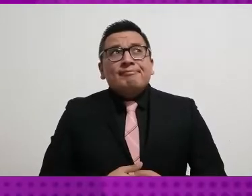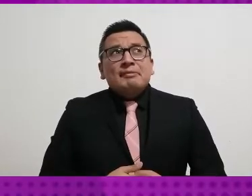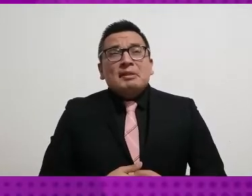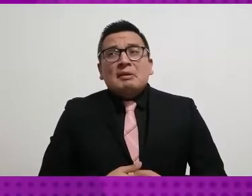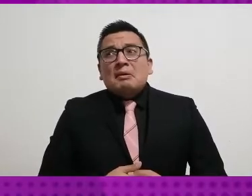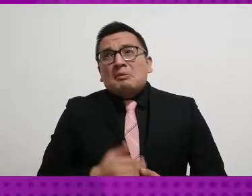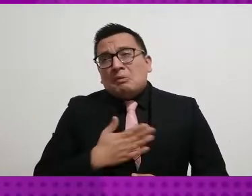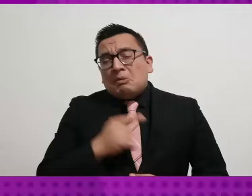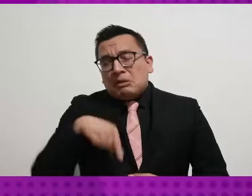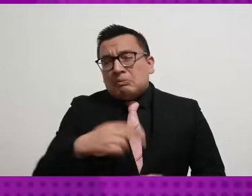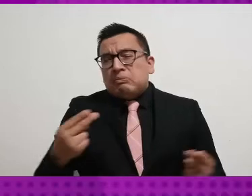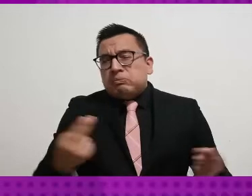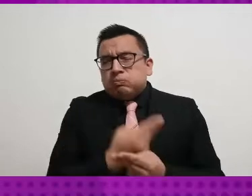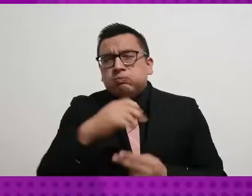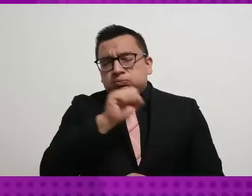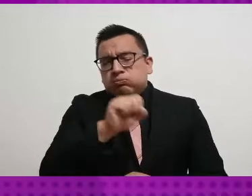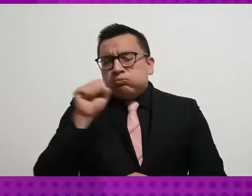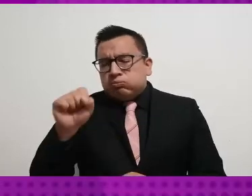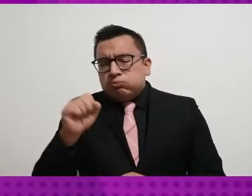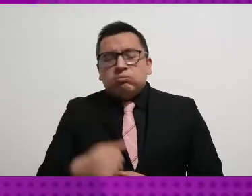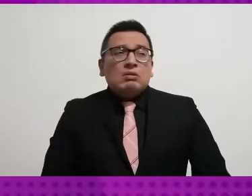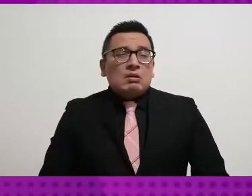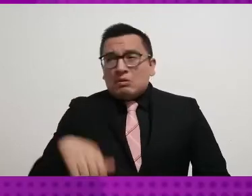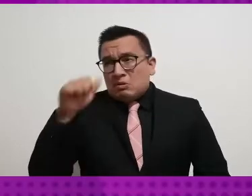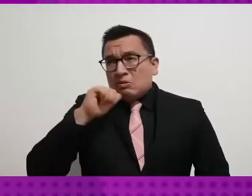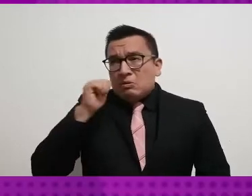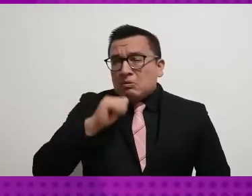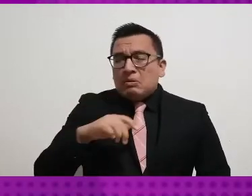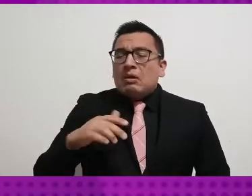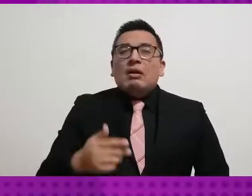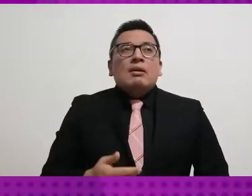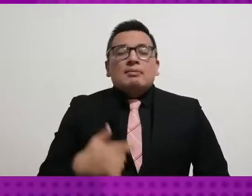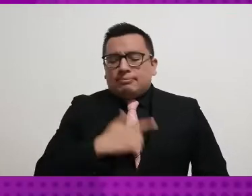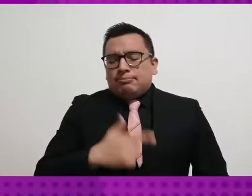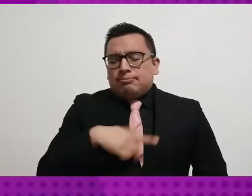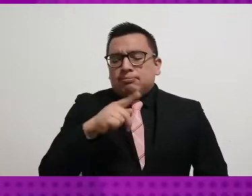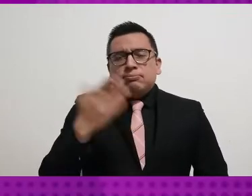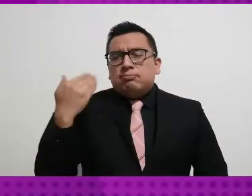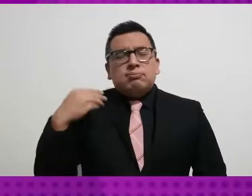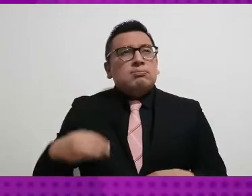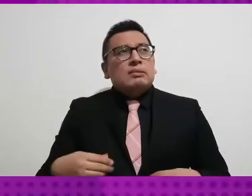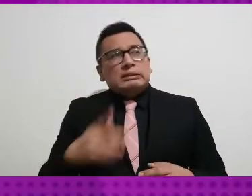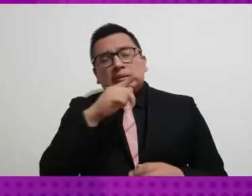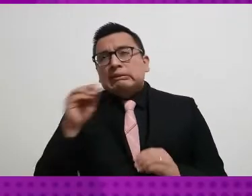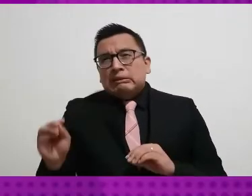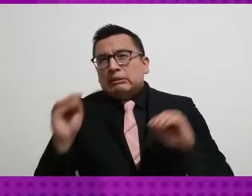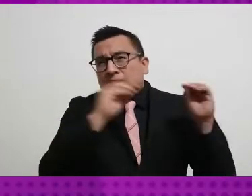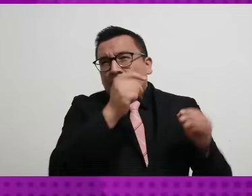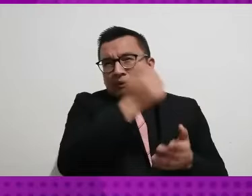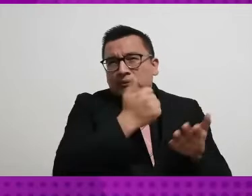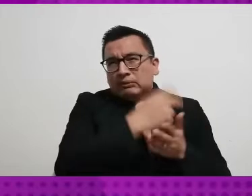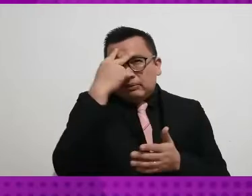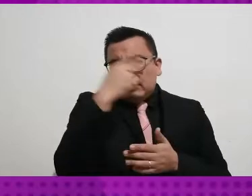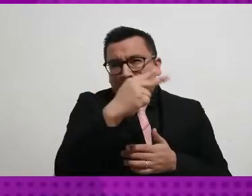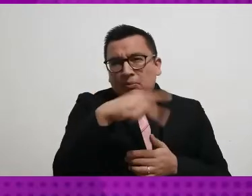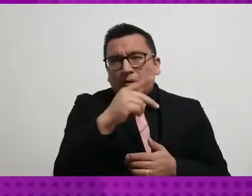una persona que es saltillense, orgullosamente saltillense. También he vivido en la Ciudad de México en alguna etapa de mi vida, me gusta mucho allá, pero me